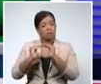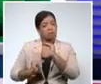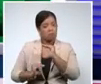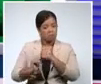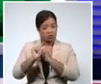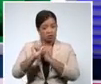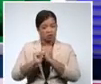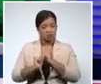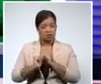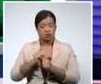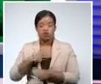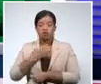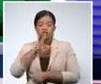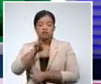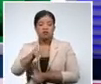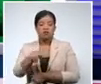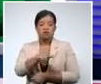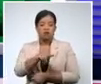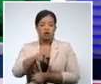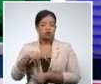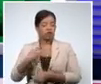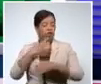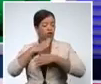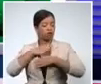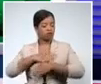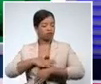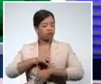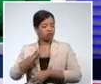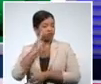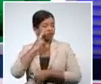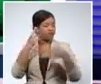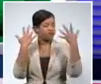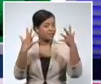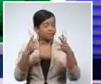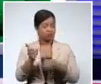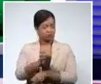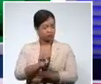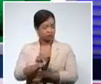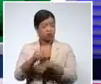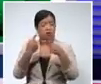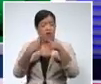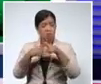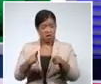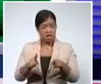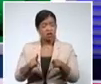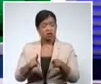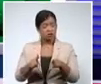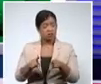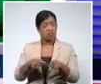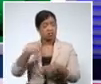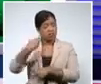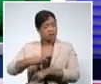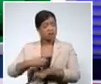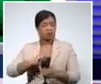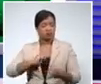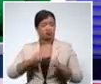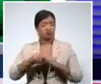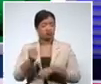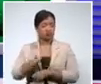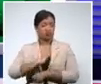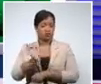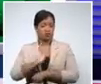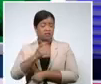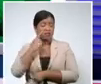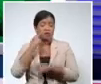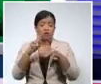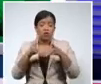reconocimiento de lo que se ha logrado, porque realmente todavía, aunque sean menos de 1.000, pero realmente es una cifra